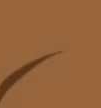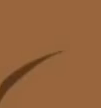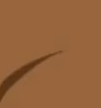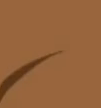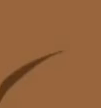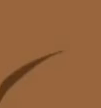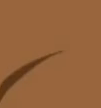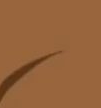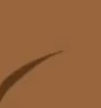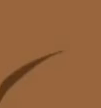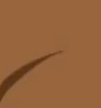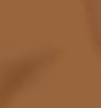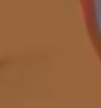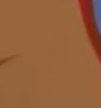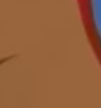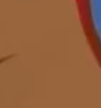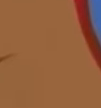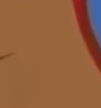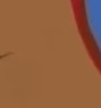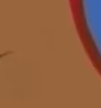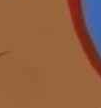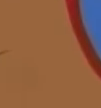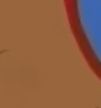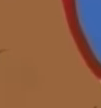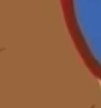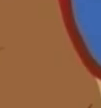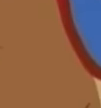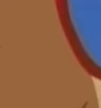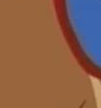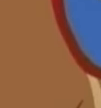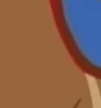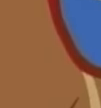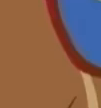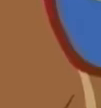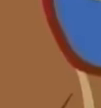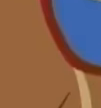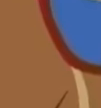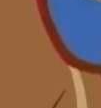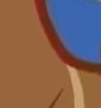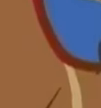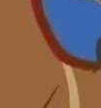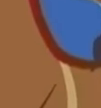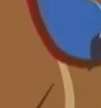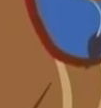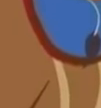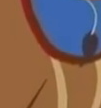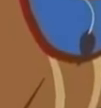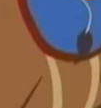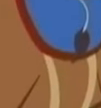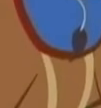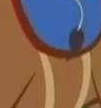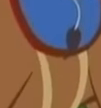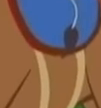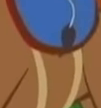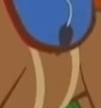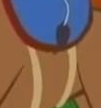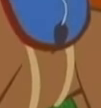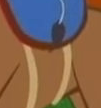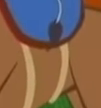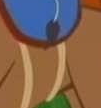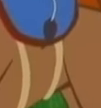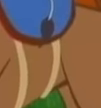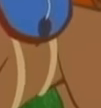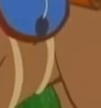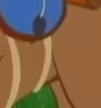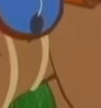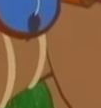¡ay! ¡Ay! ¡Qué mala suerte tengo por no haber querido cargar